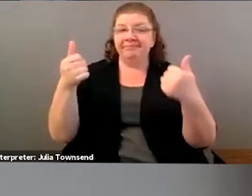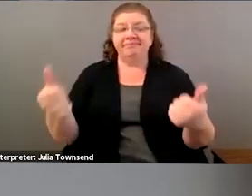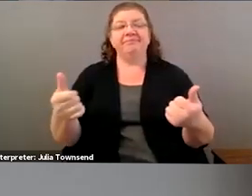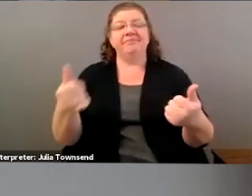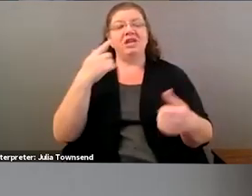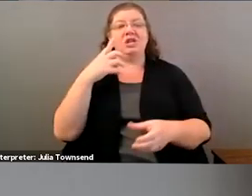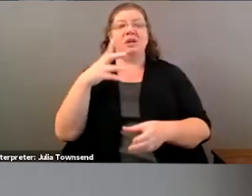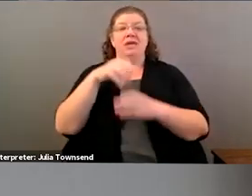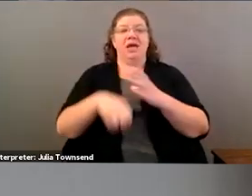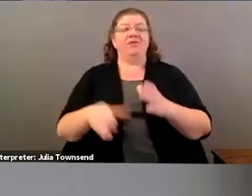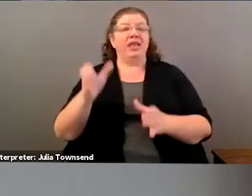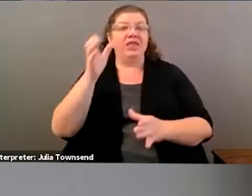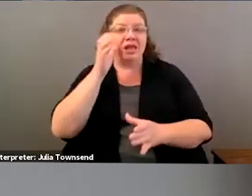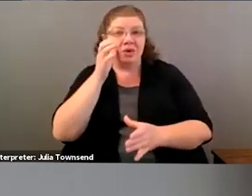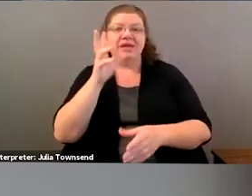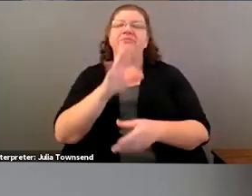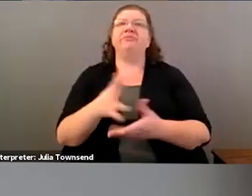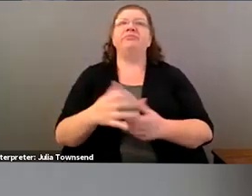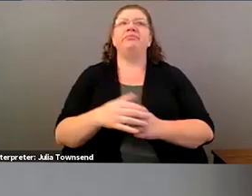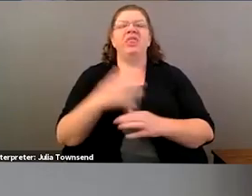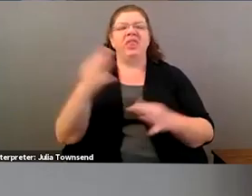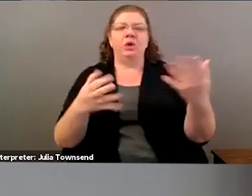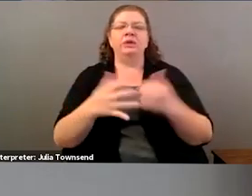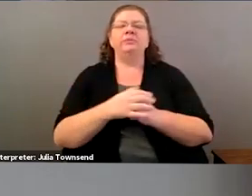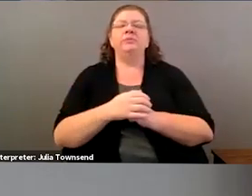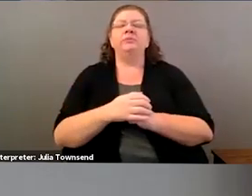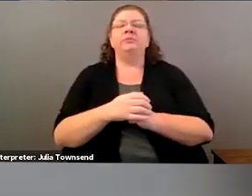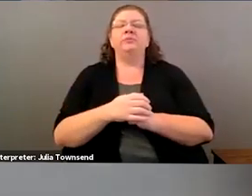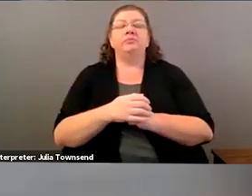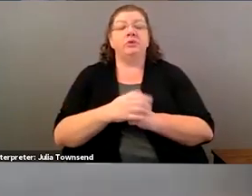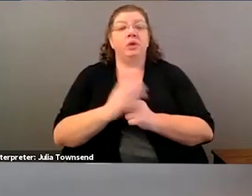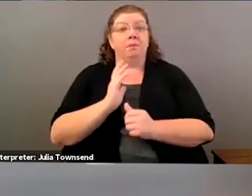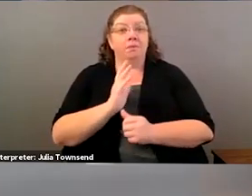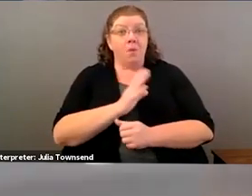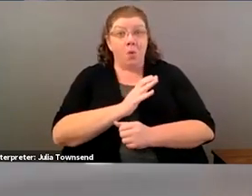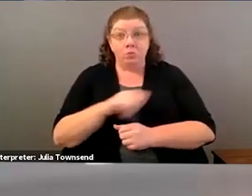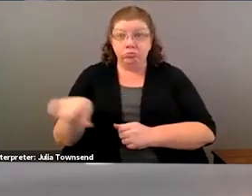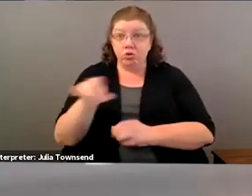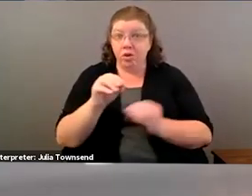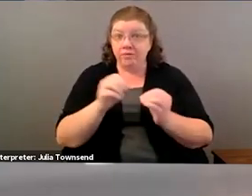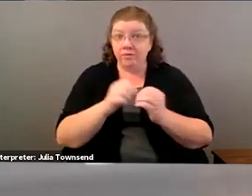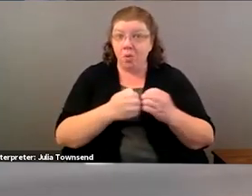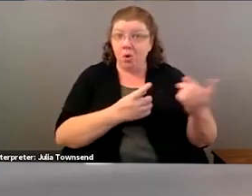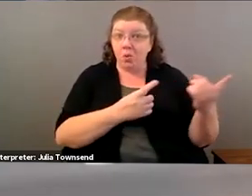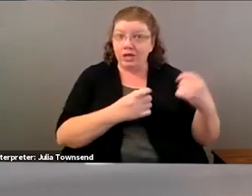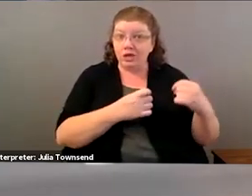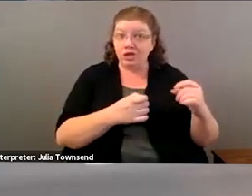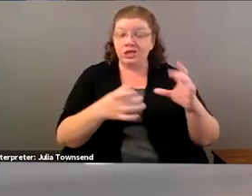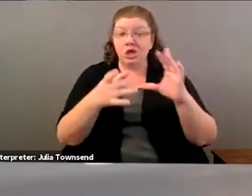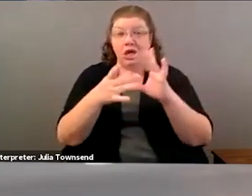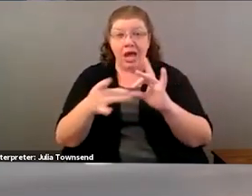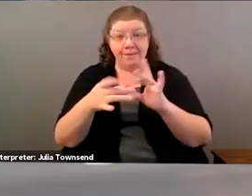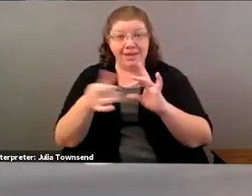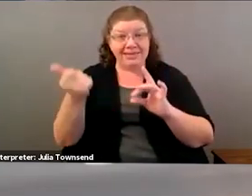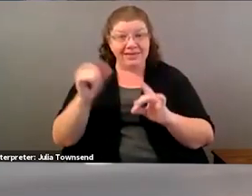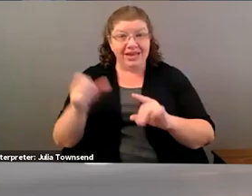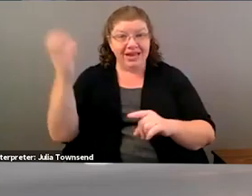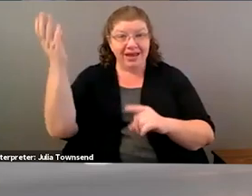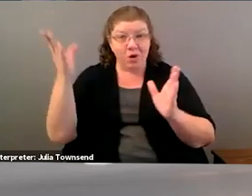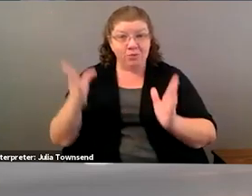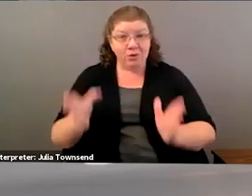gracias miembros del consejo ustedes tienen alguna pregunta adicional o algún comentario sobre